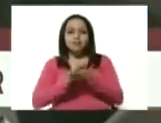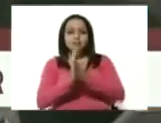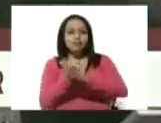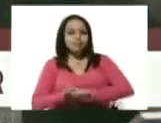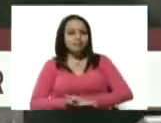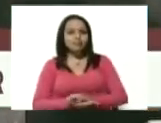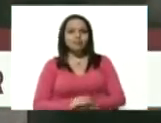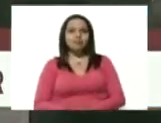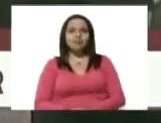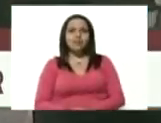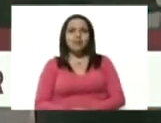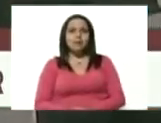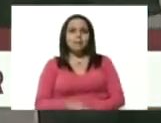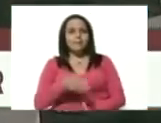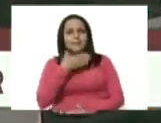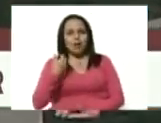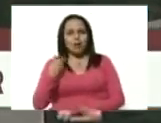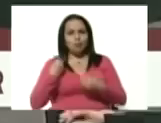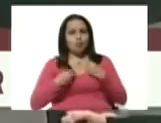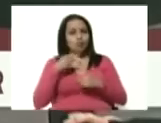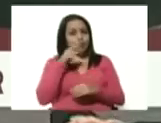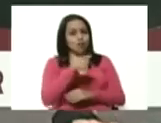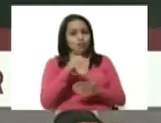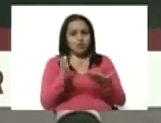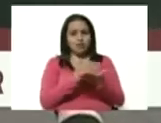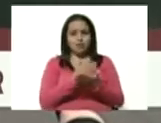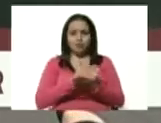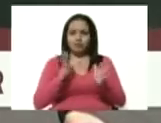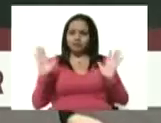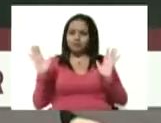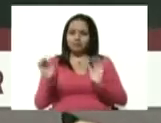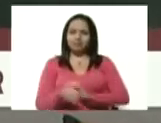dijo, preocúpate por tus libros. Me dijo.